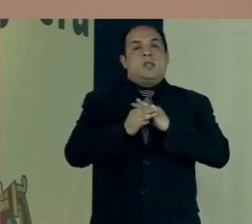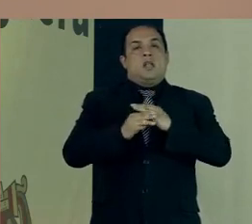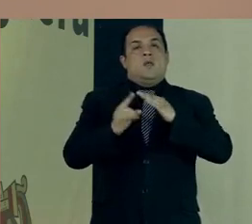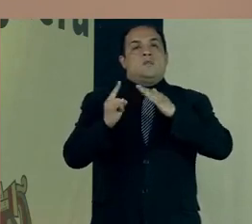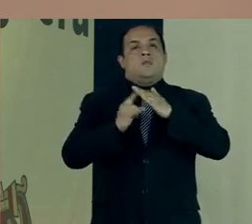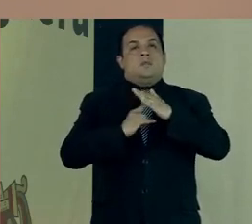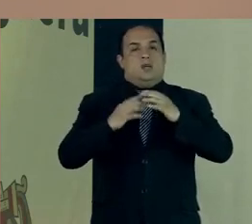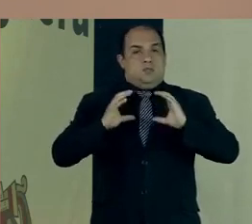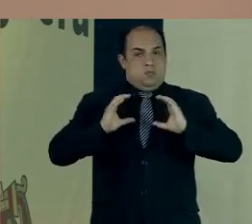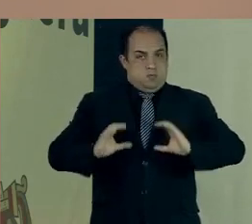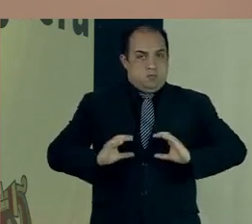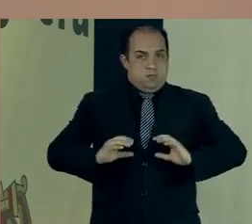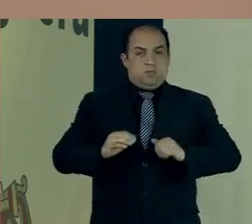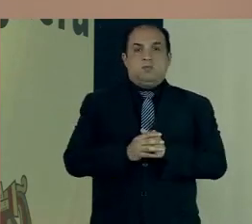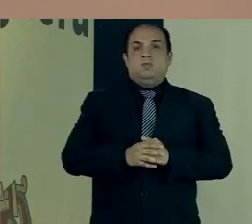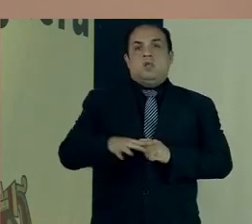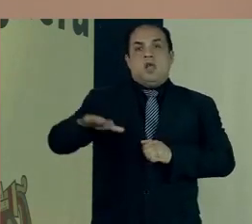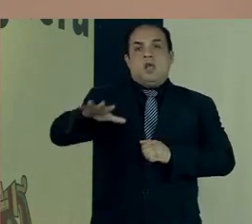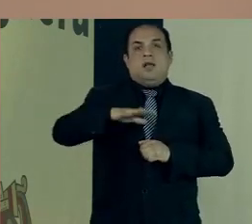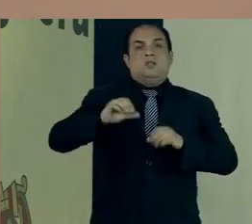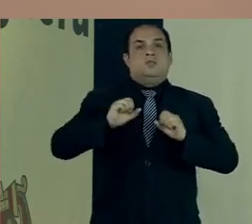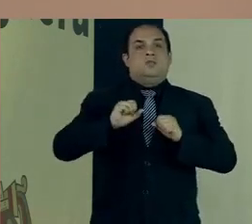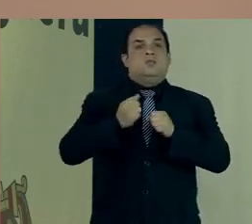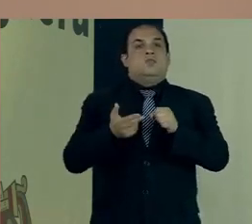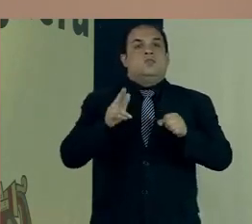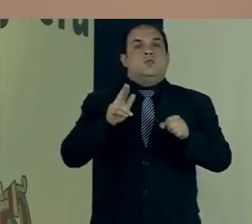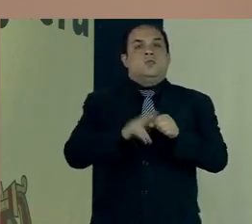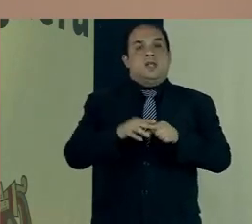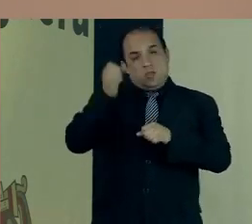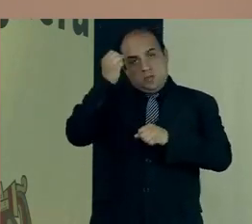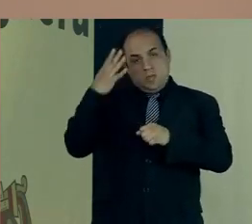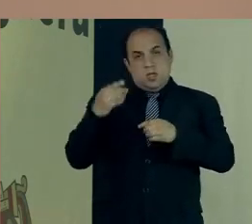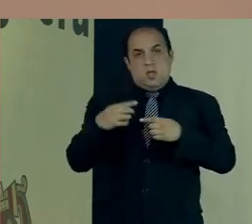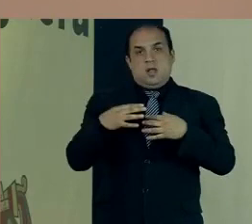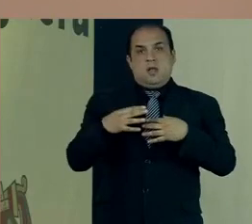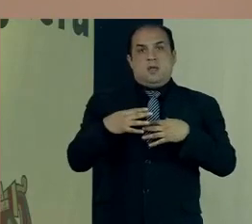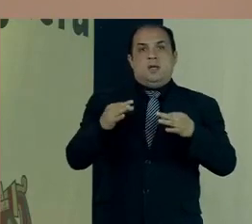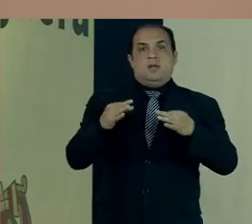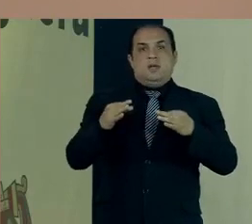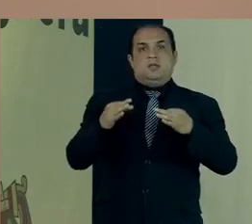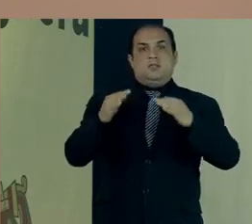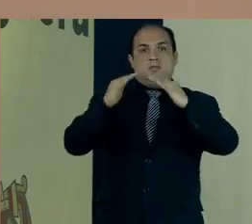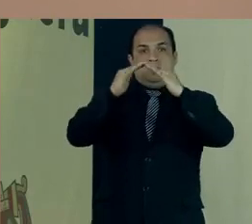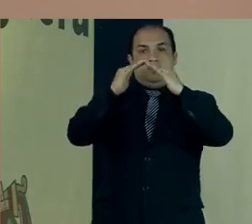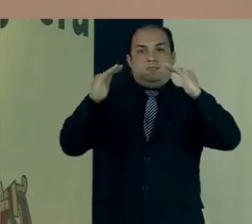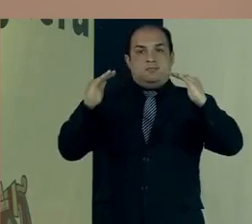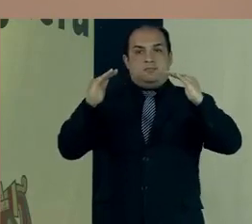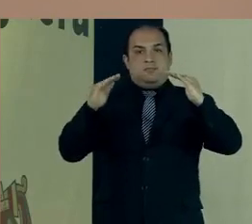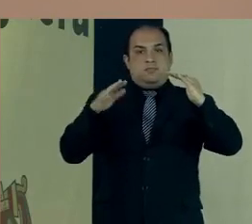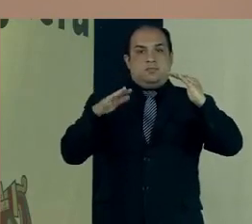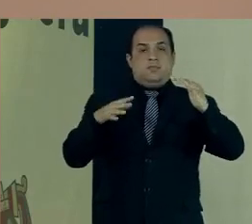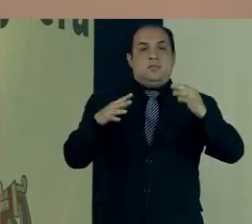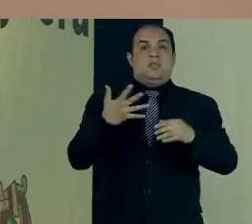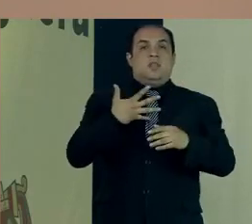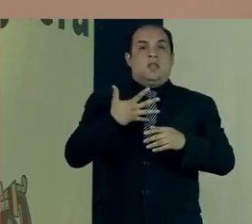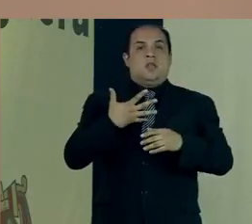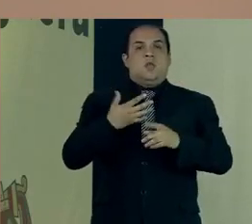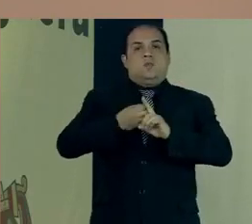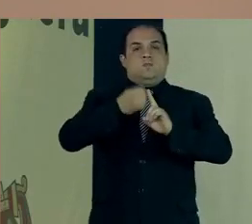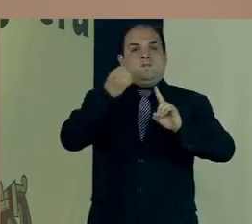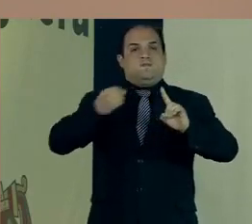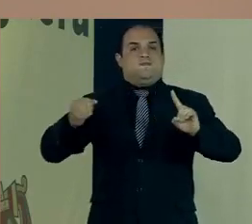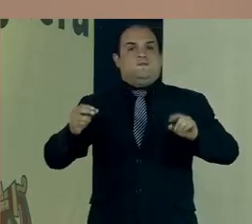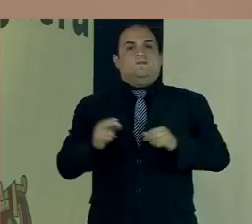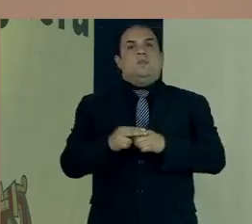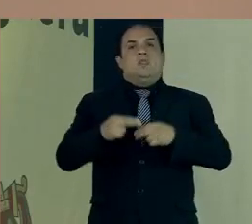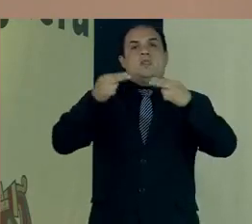hospital donde se les había olvidado a la hora de inaugurar las el techo de un desastre de negocios